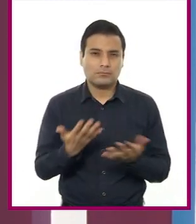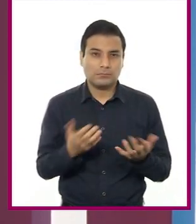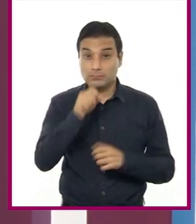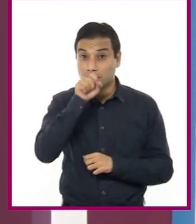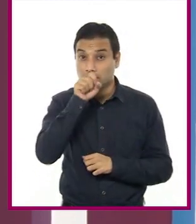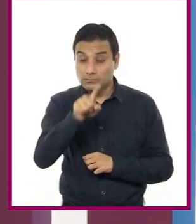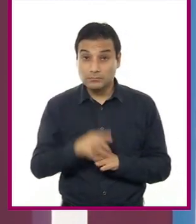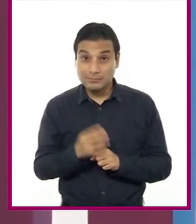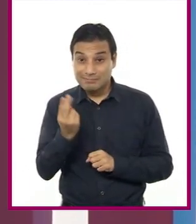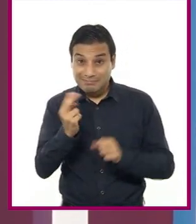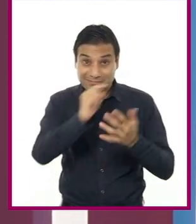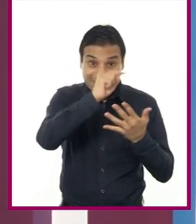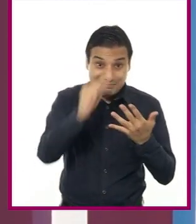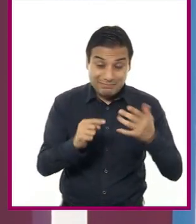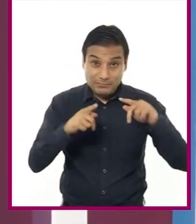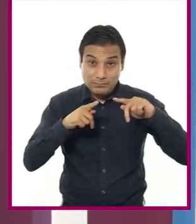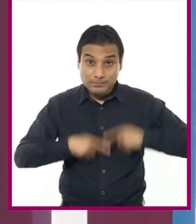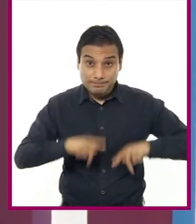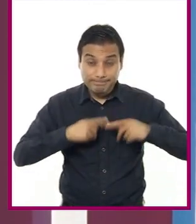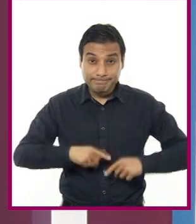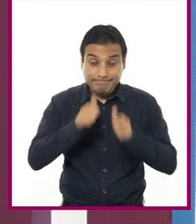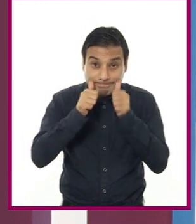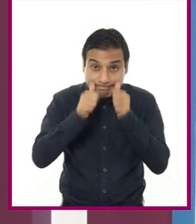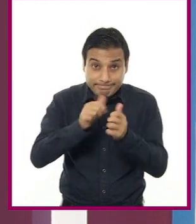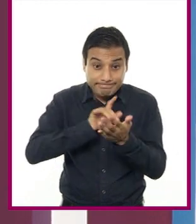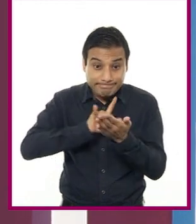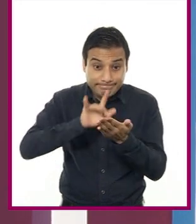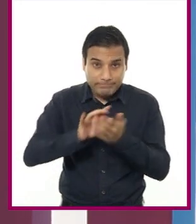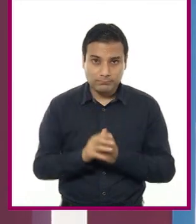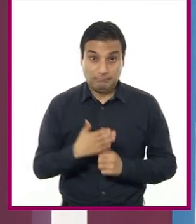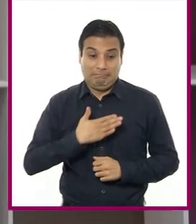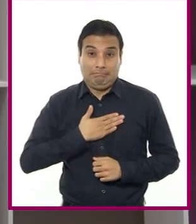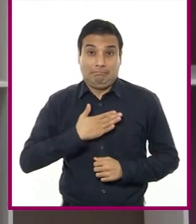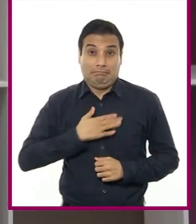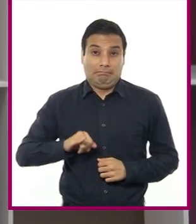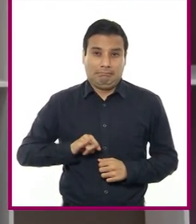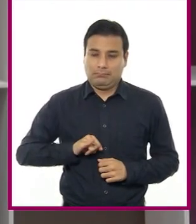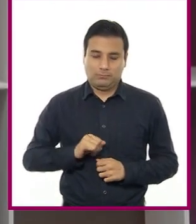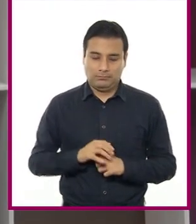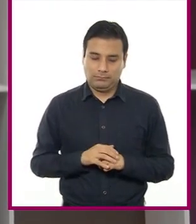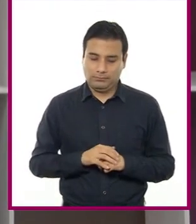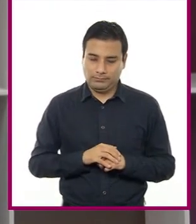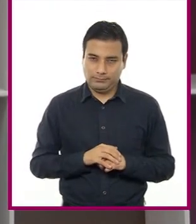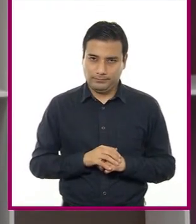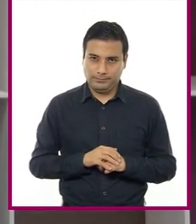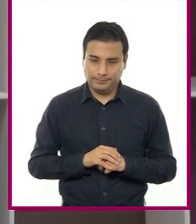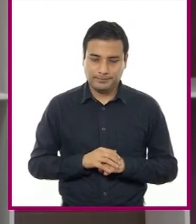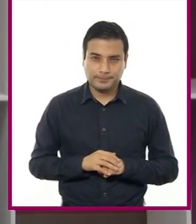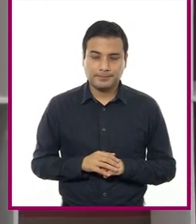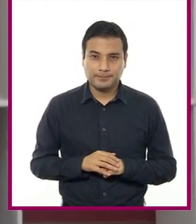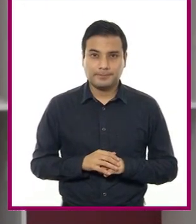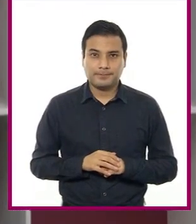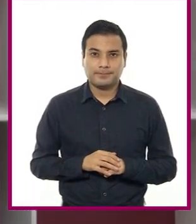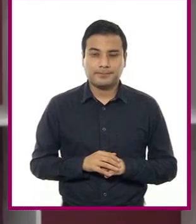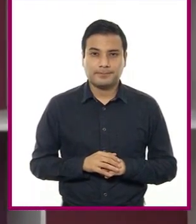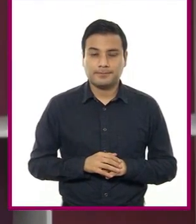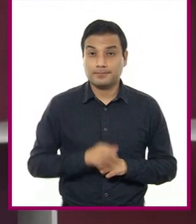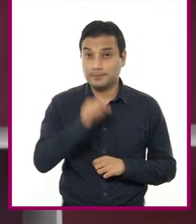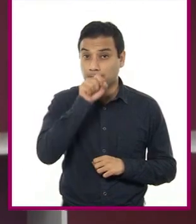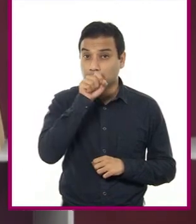superior de las necesidades colectivas por encima del interés particular. Se respeta la autoridad cuando